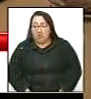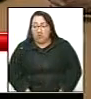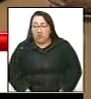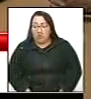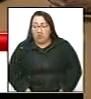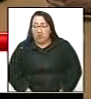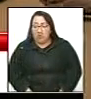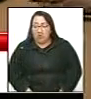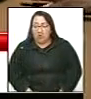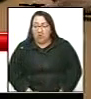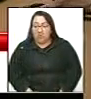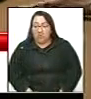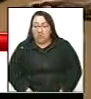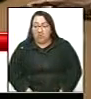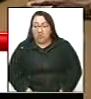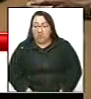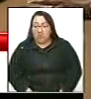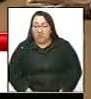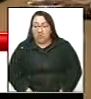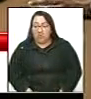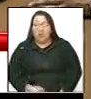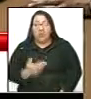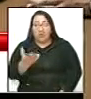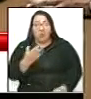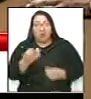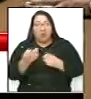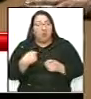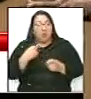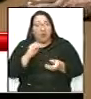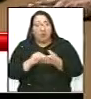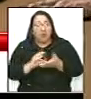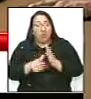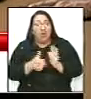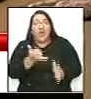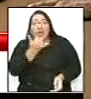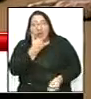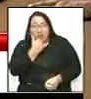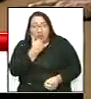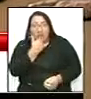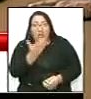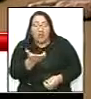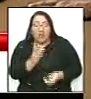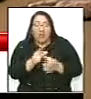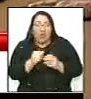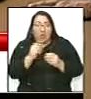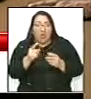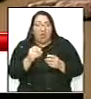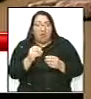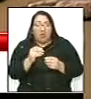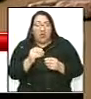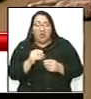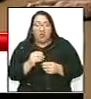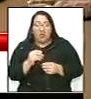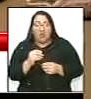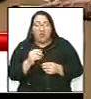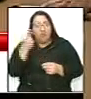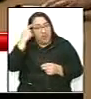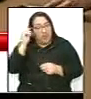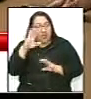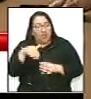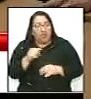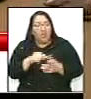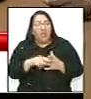estudiamos los casos, presidente. Le pido una explicación para no inducir error y que luego se venga a vender la idea que uno